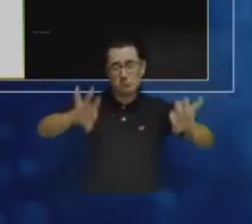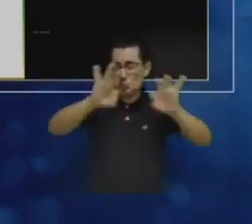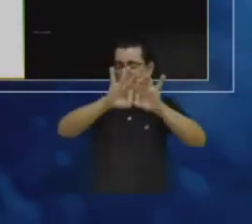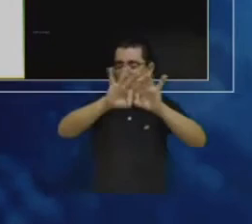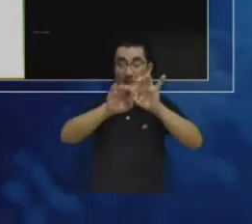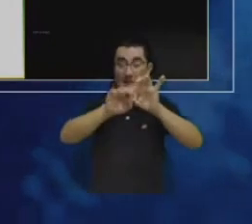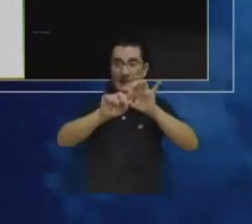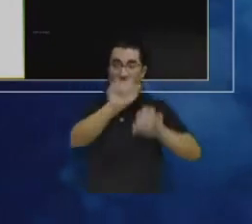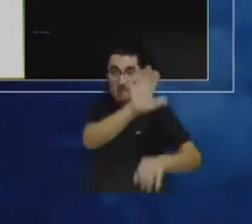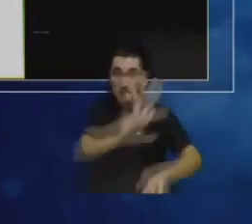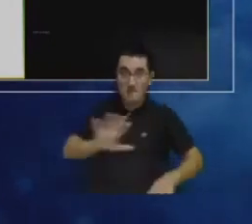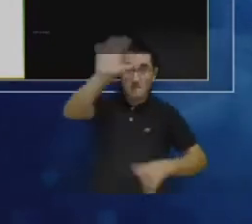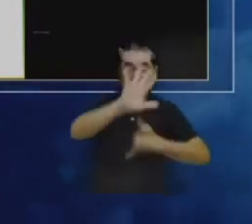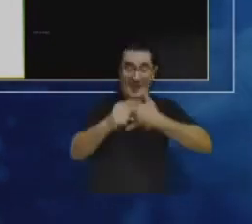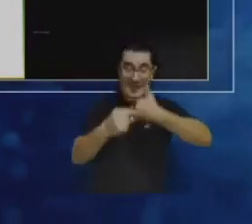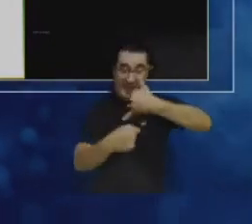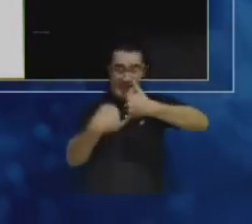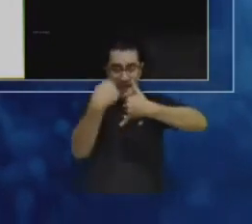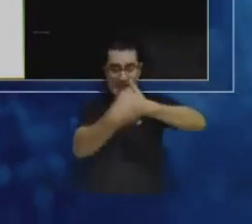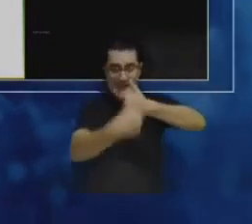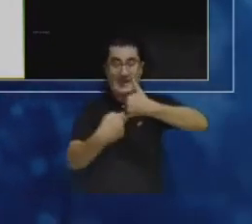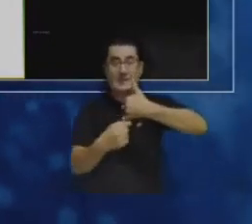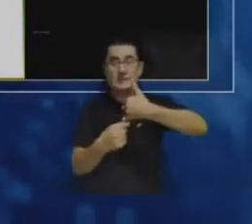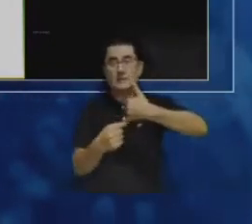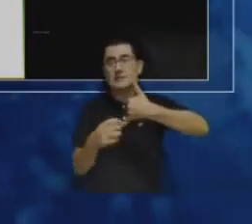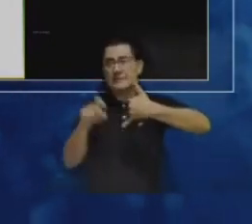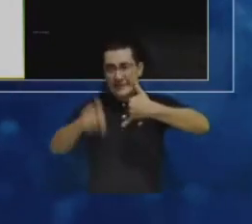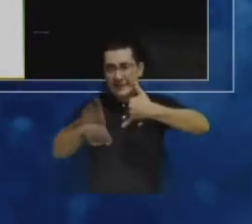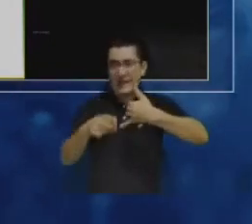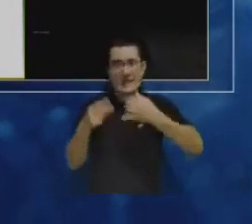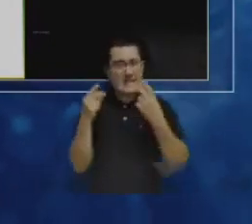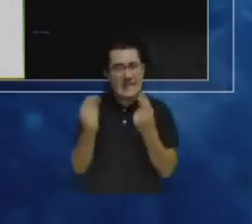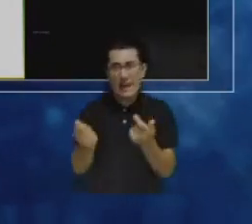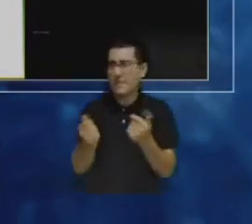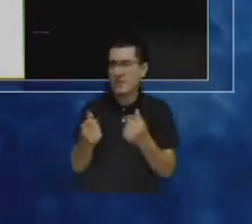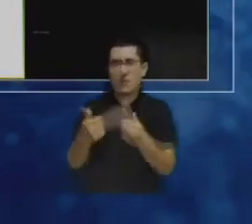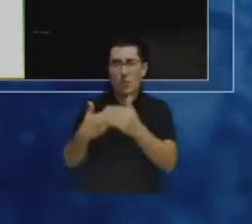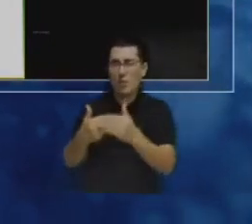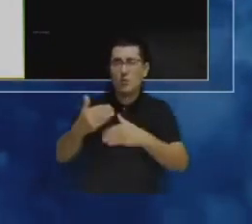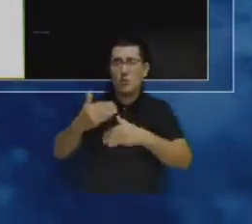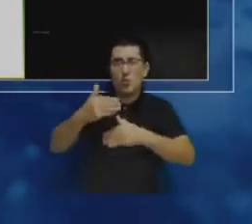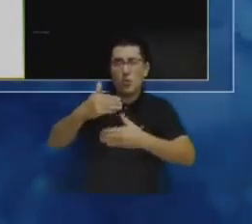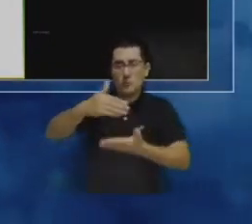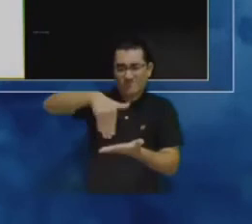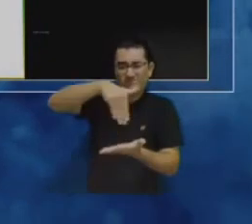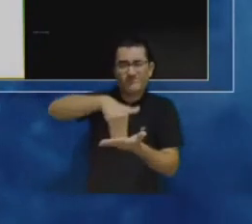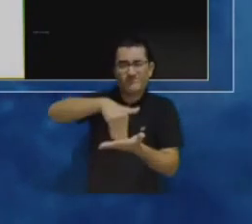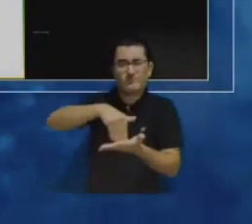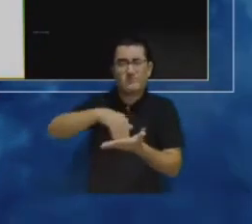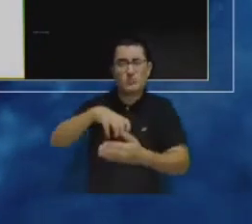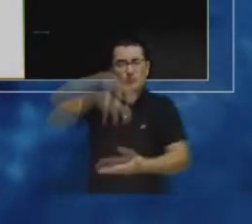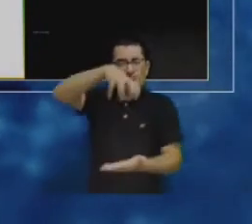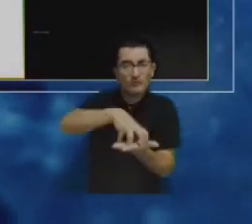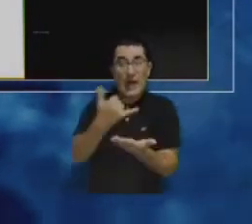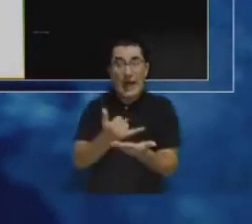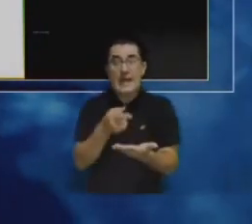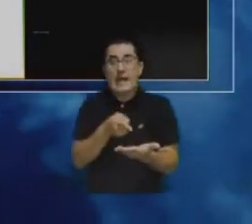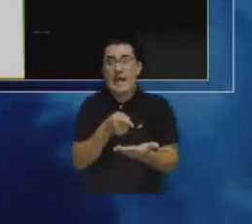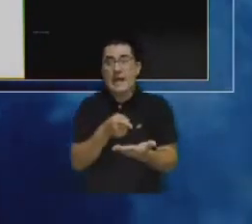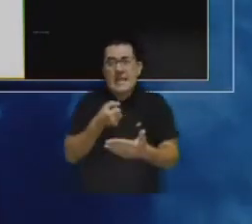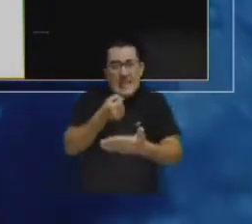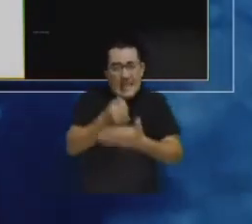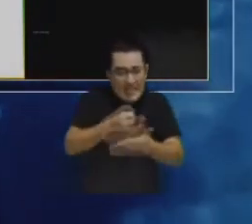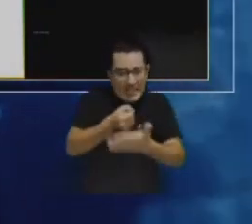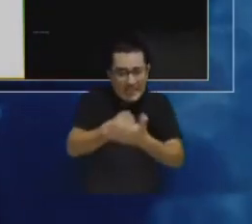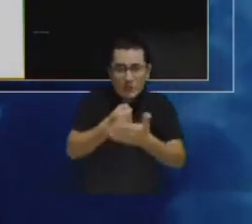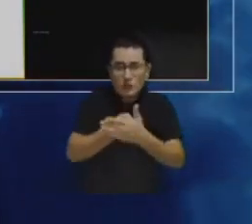es a buscar como una eficiencia literal en todo el sentido de la palabra, una eficiencia y una efectividad en la gestión y uso del espectro, claramente